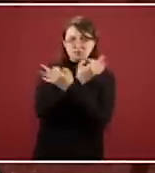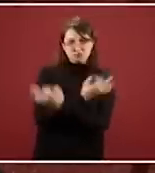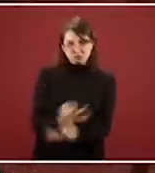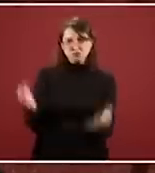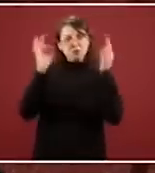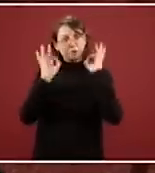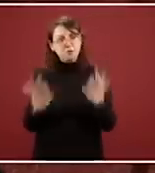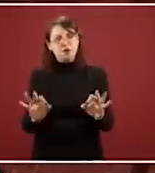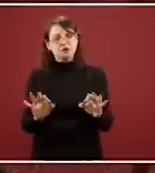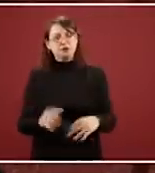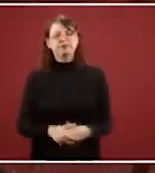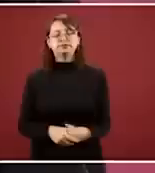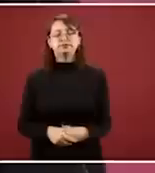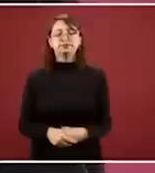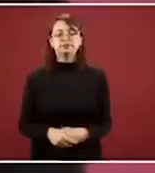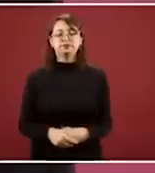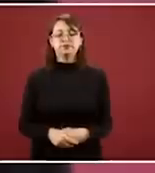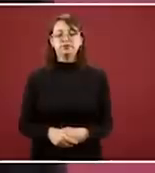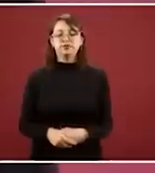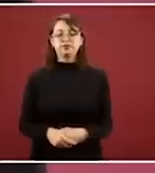Esto pasa